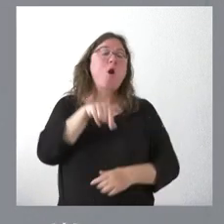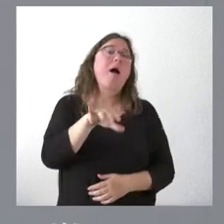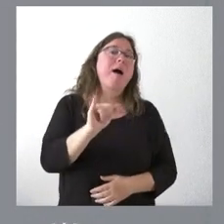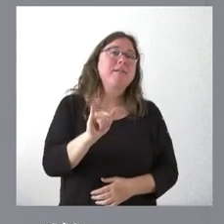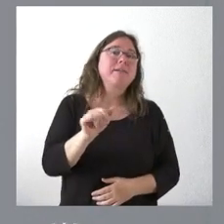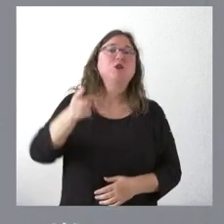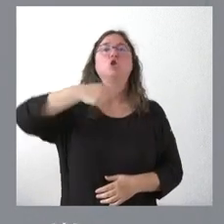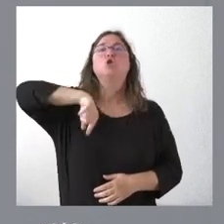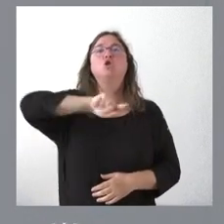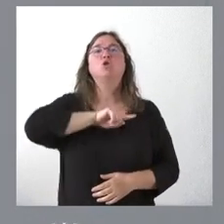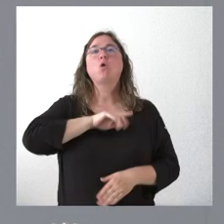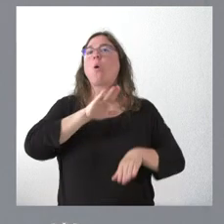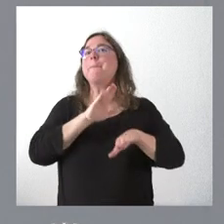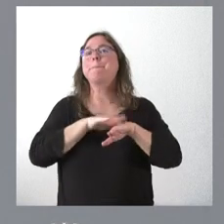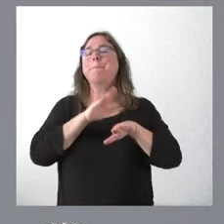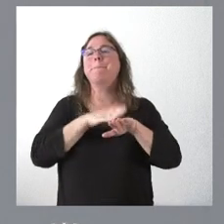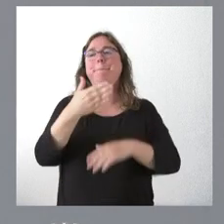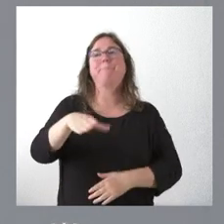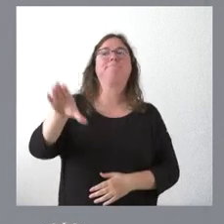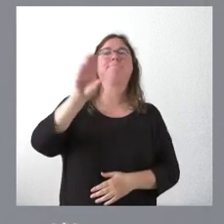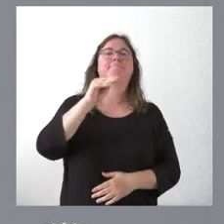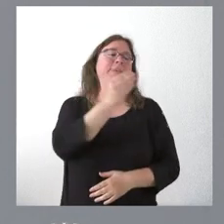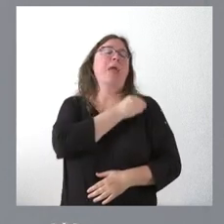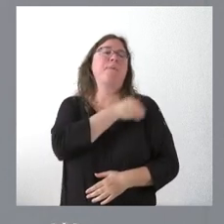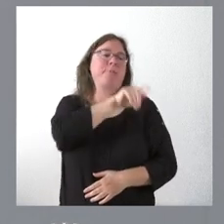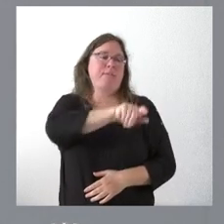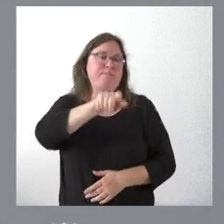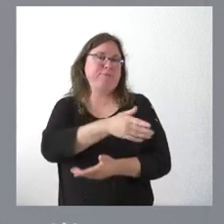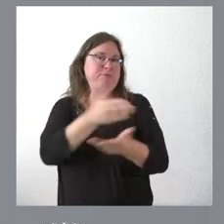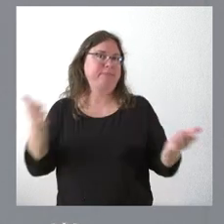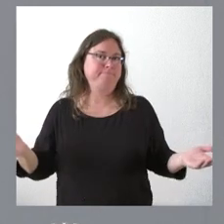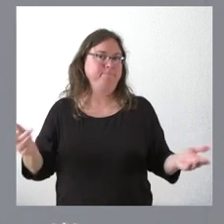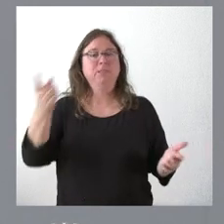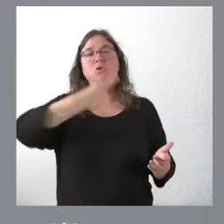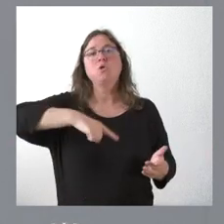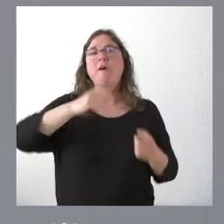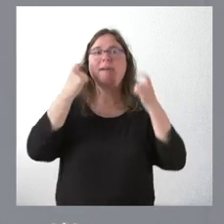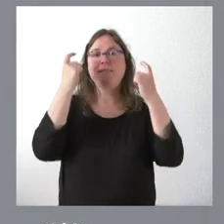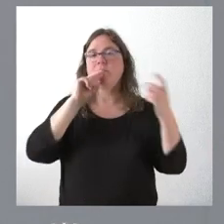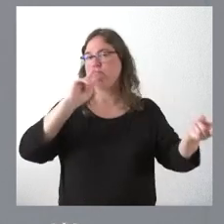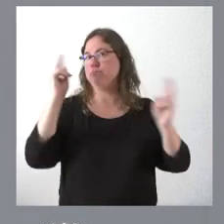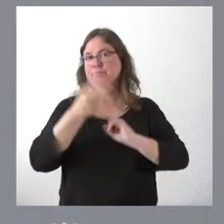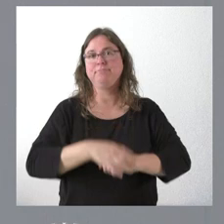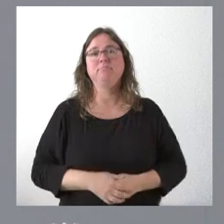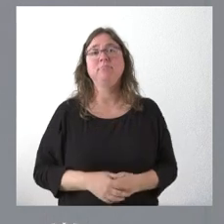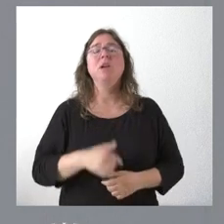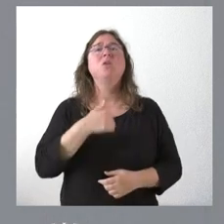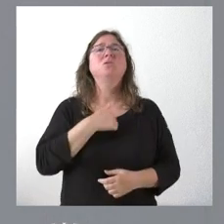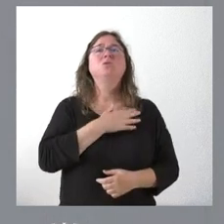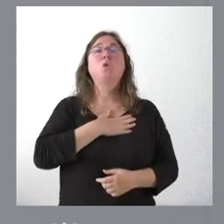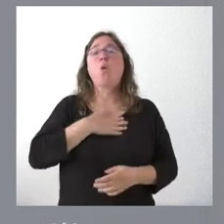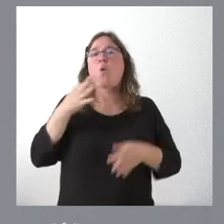Nosotros estamos para interpretar qué es lo que nos demandan los ciudadanos y, como les digo, intentamos resolverlos. Pero yo no quiero